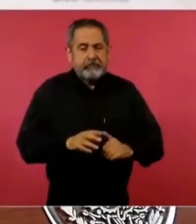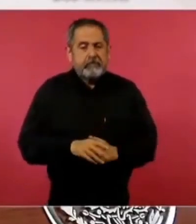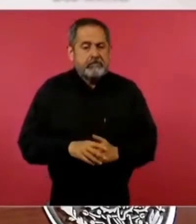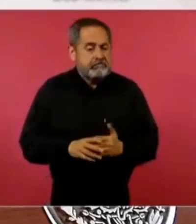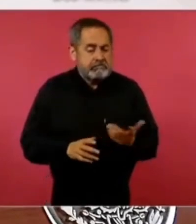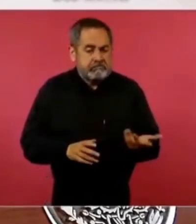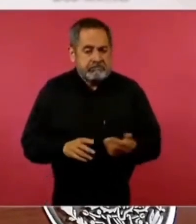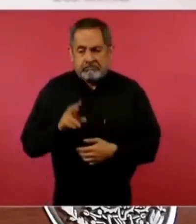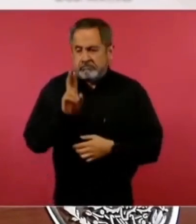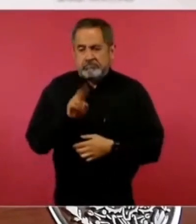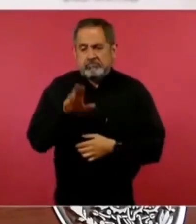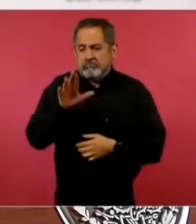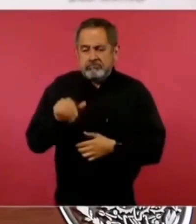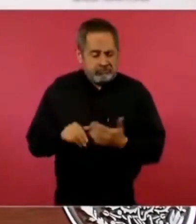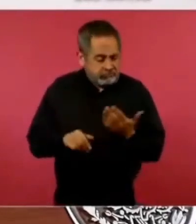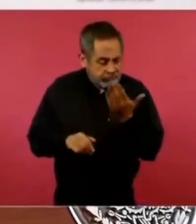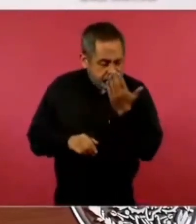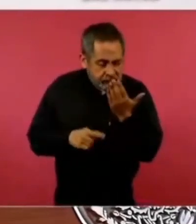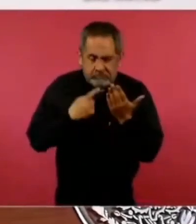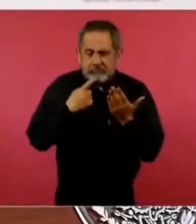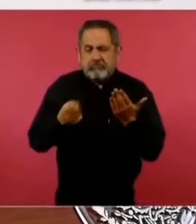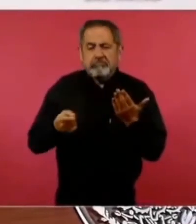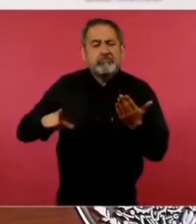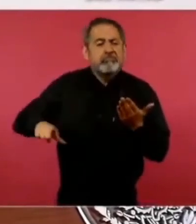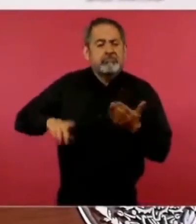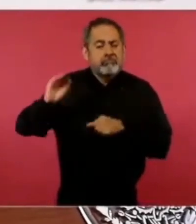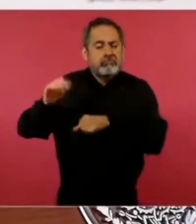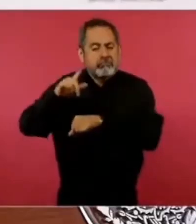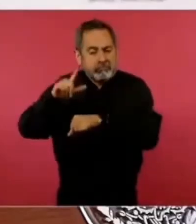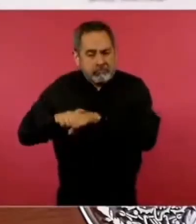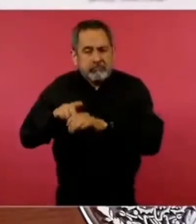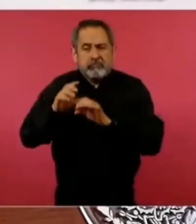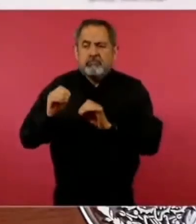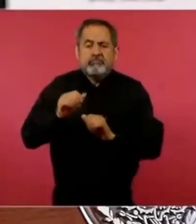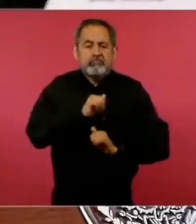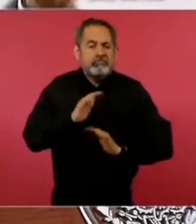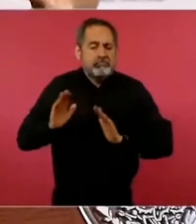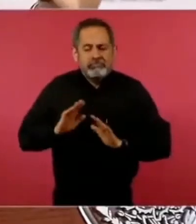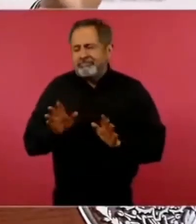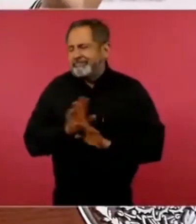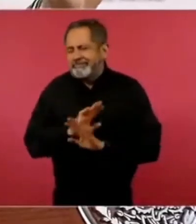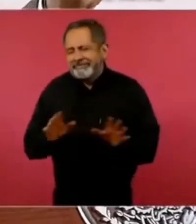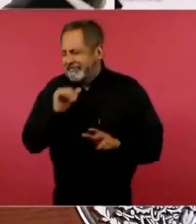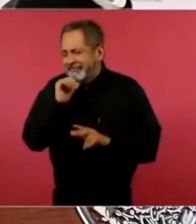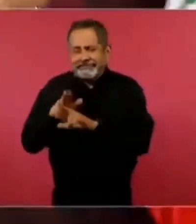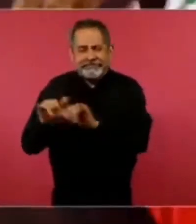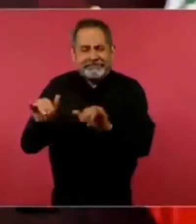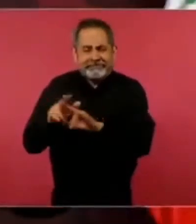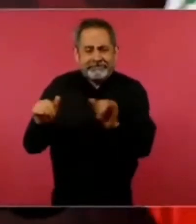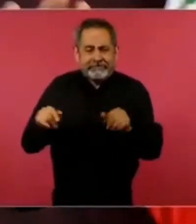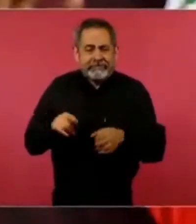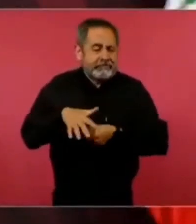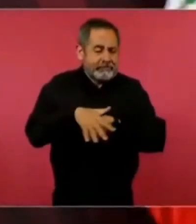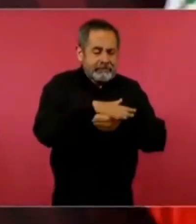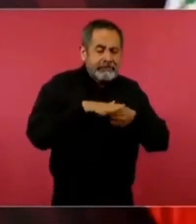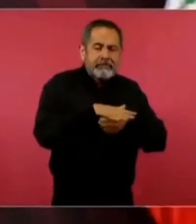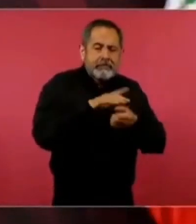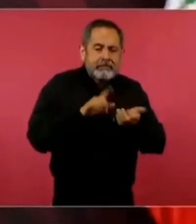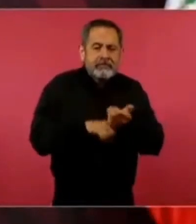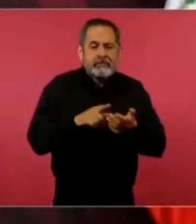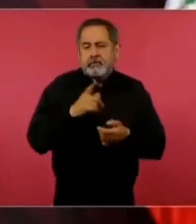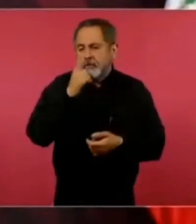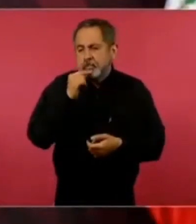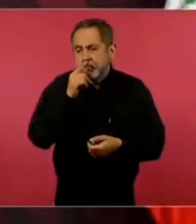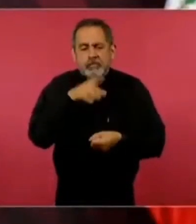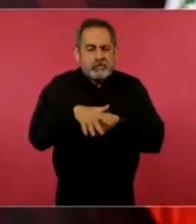nunca se habla del gobierno federal ni del ejército. Se habla de autoridades locales,